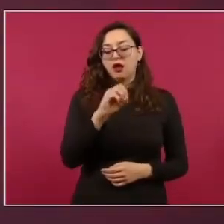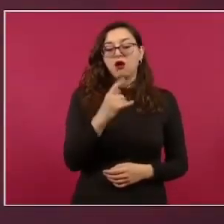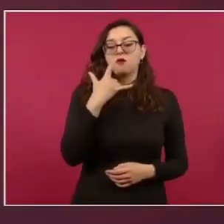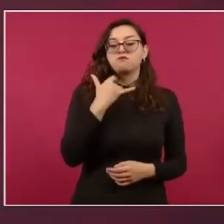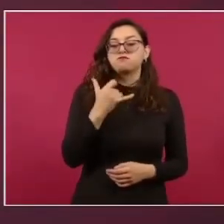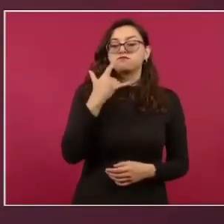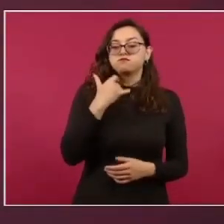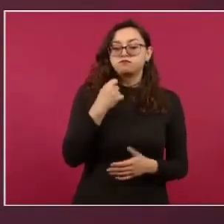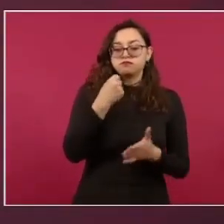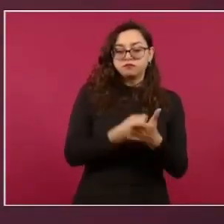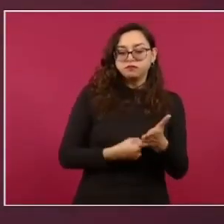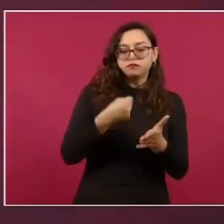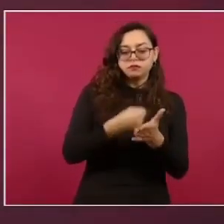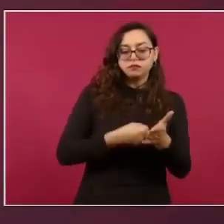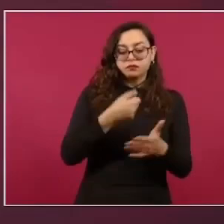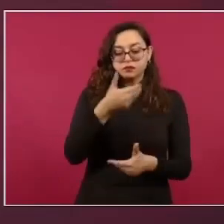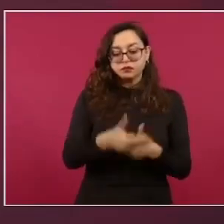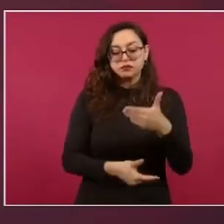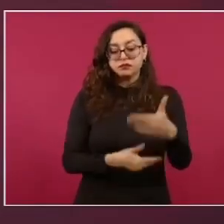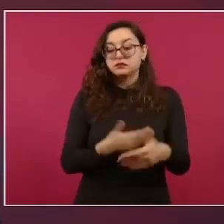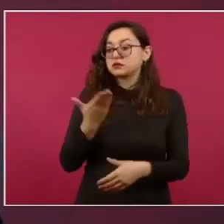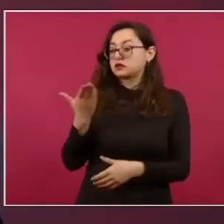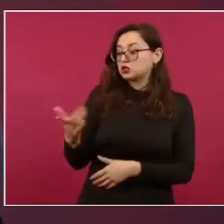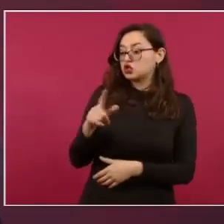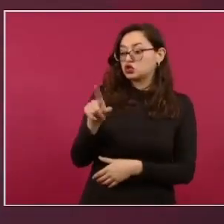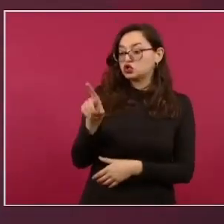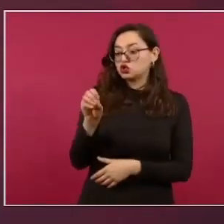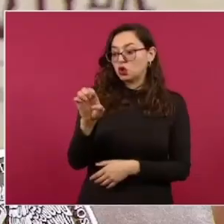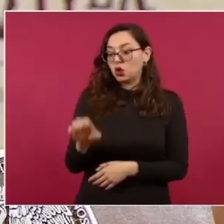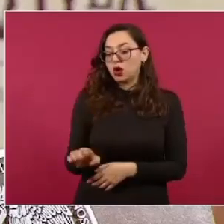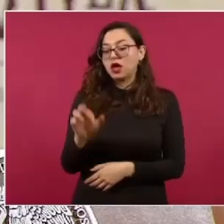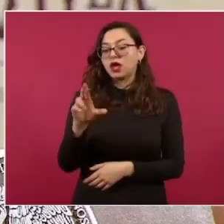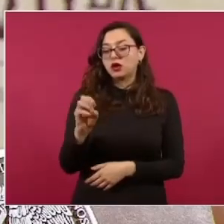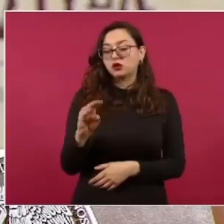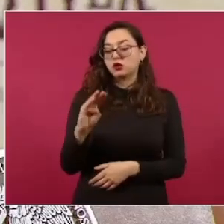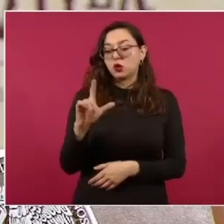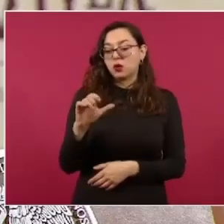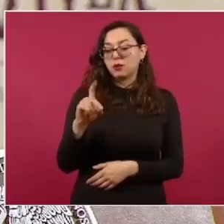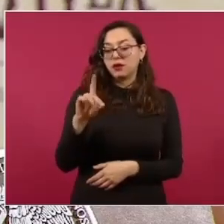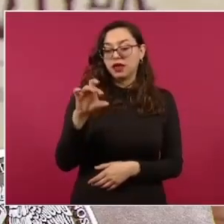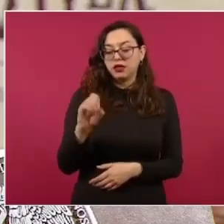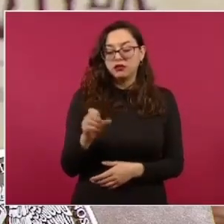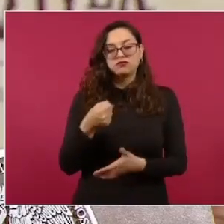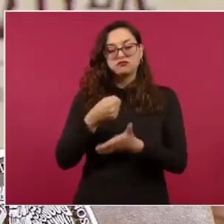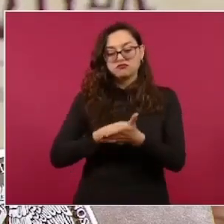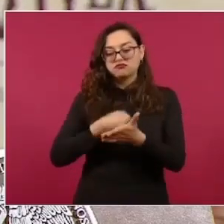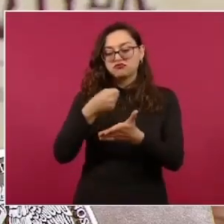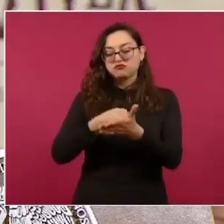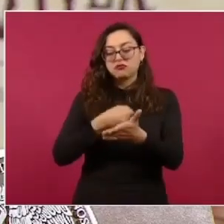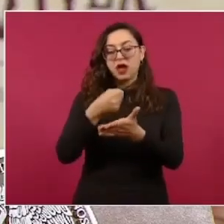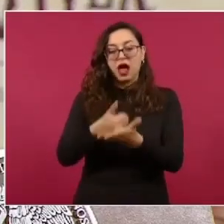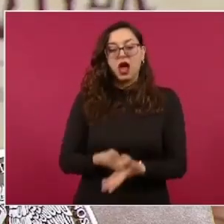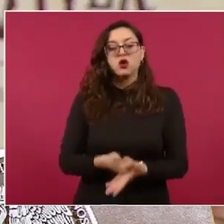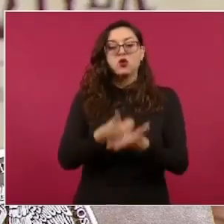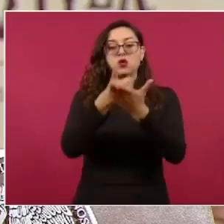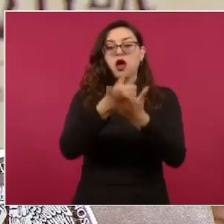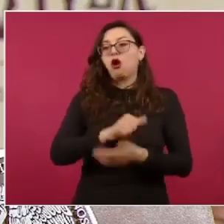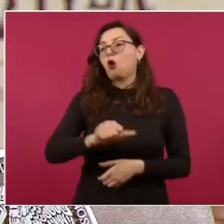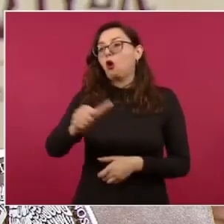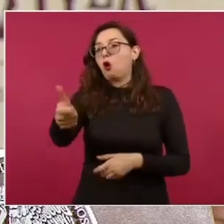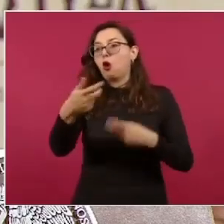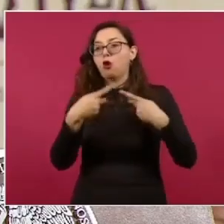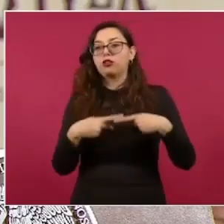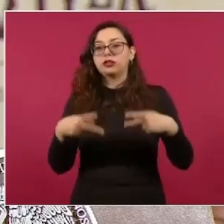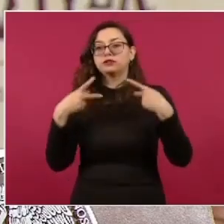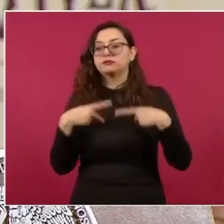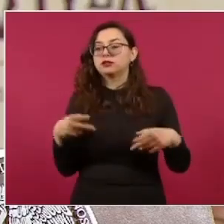de Zoé Robledo Aburto por fortalecer y extender las alas protectoras del águila para dotar de beneficios